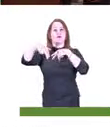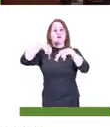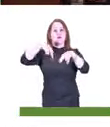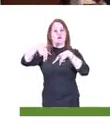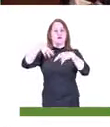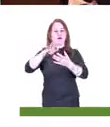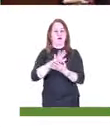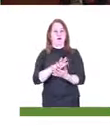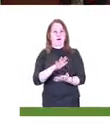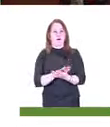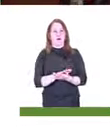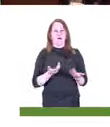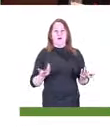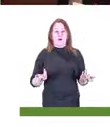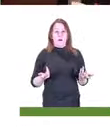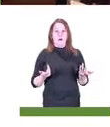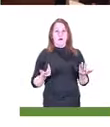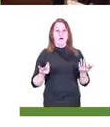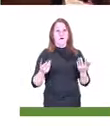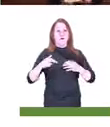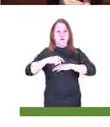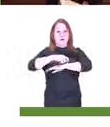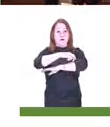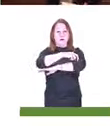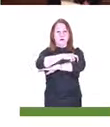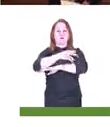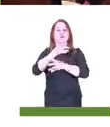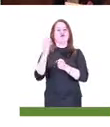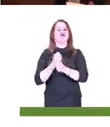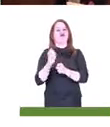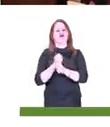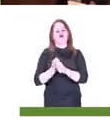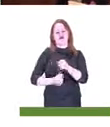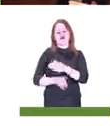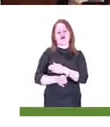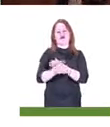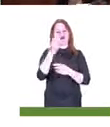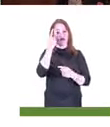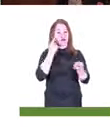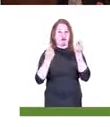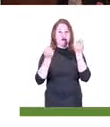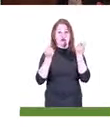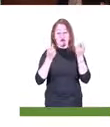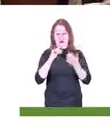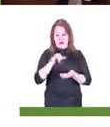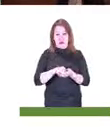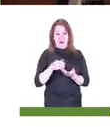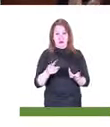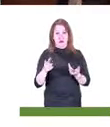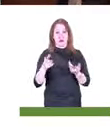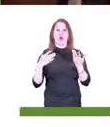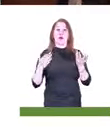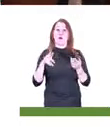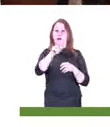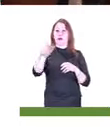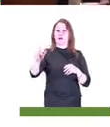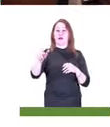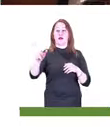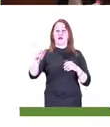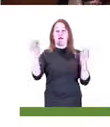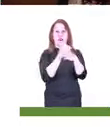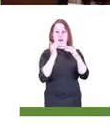más tranquila en los andenes. Así que vamos a seguir trabajando en esta estrategia, al igual que también con los mal parqueados sobre la vía